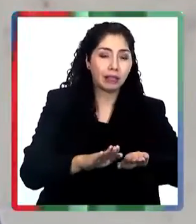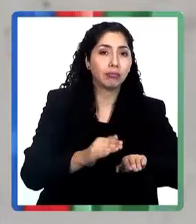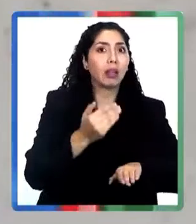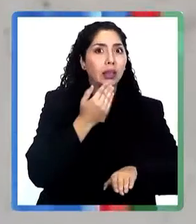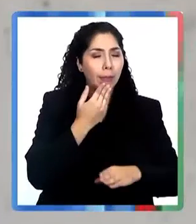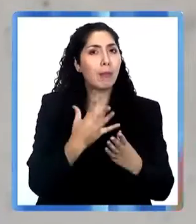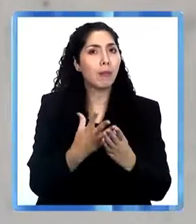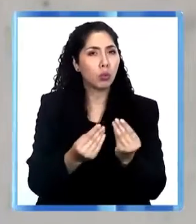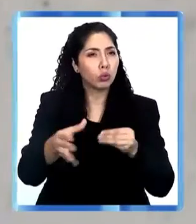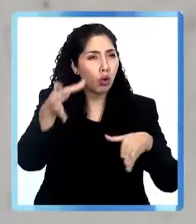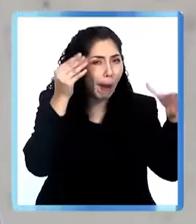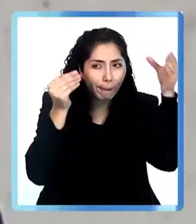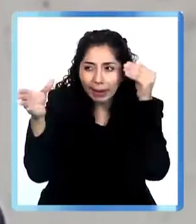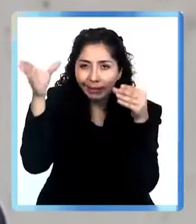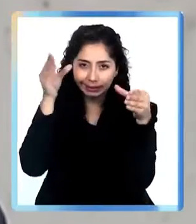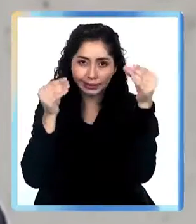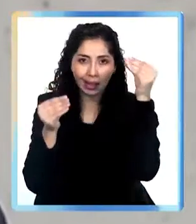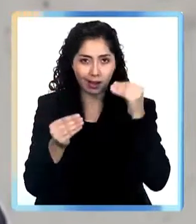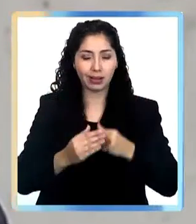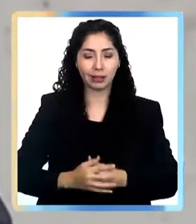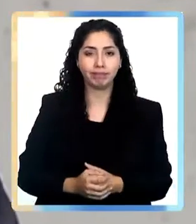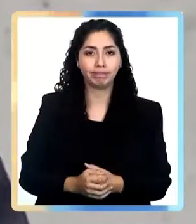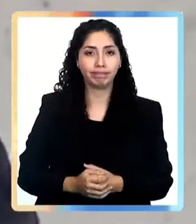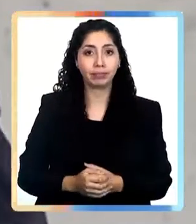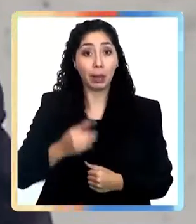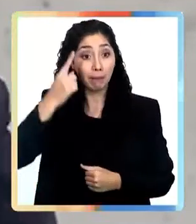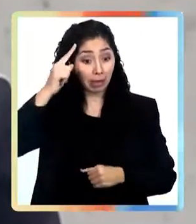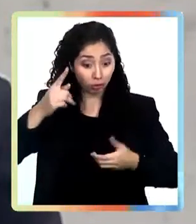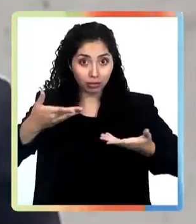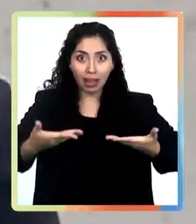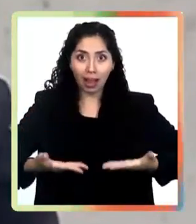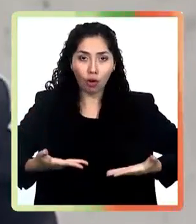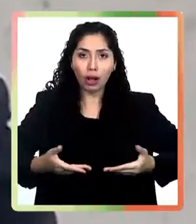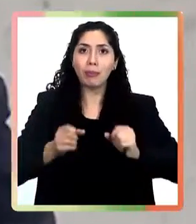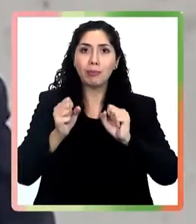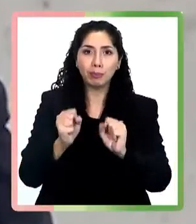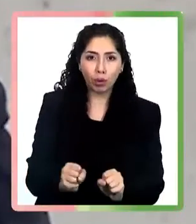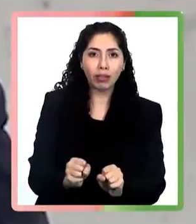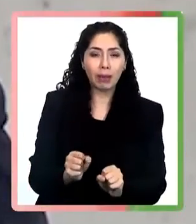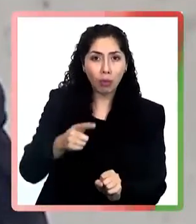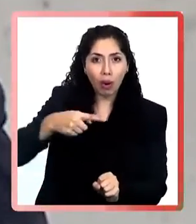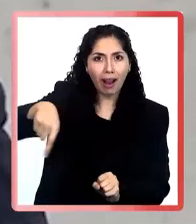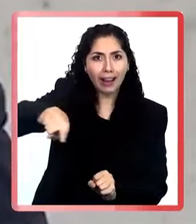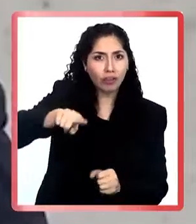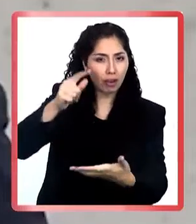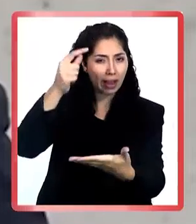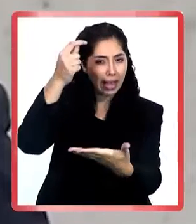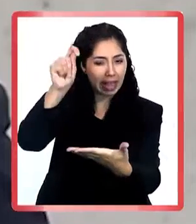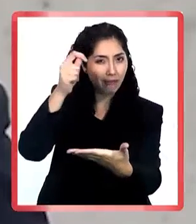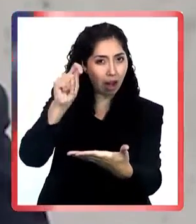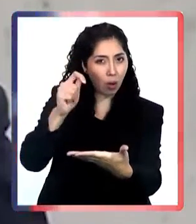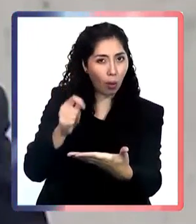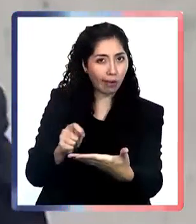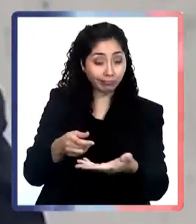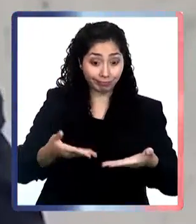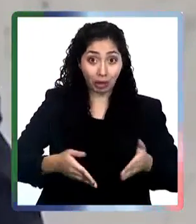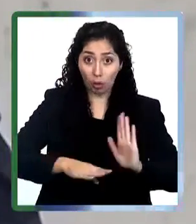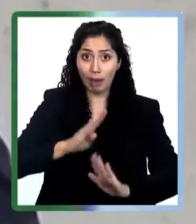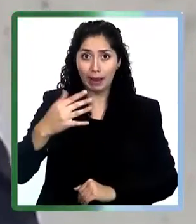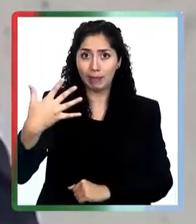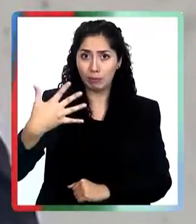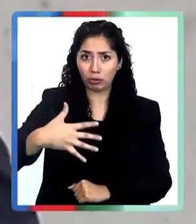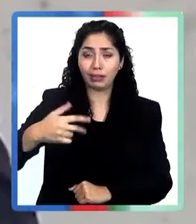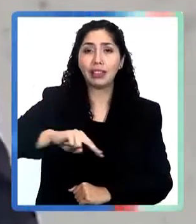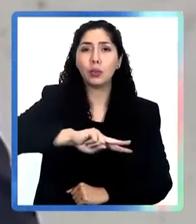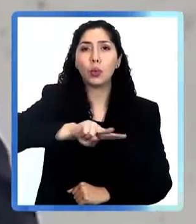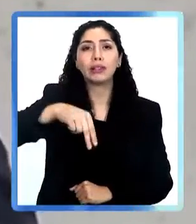muchos aprendizajes en el camino pero si hoy los podemos evaluar y esto es quizás lo más importante